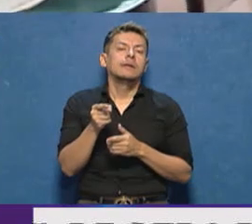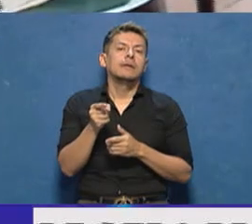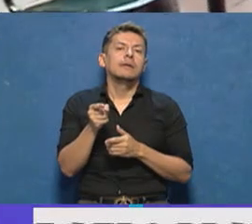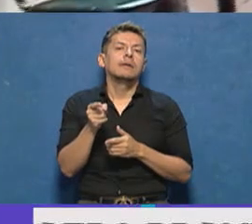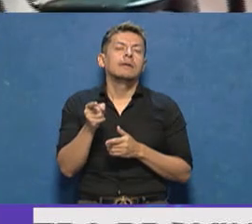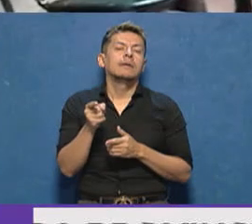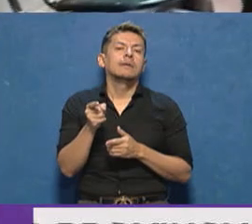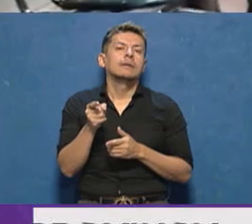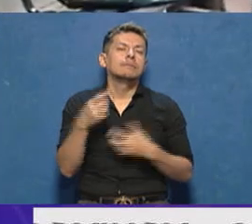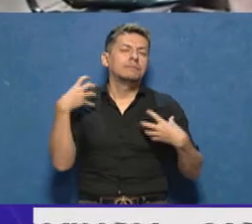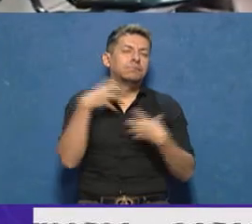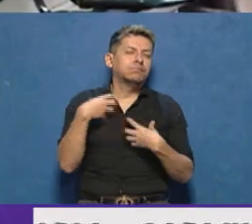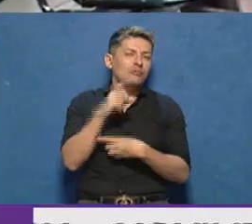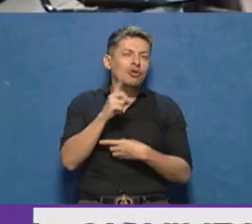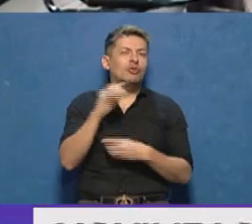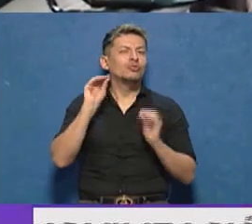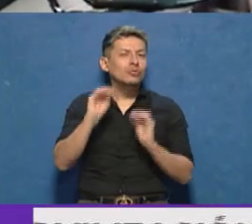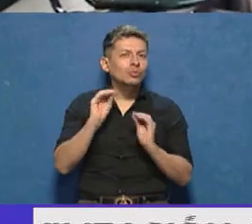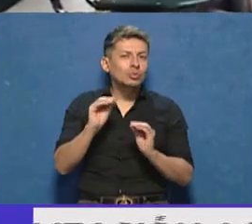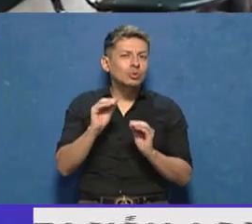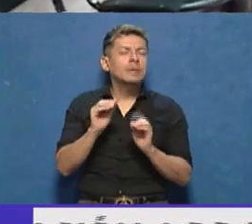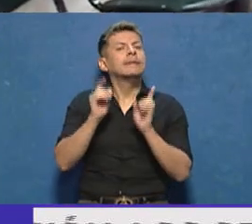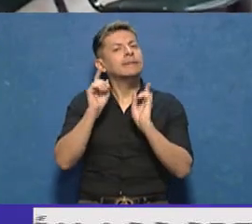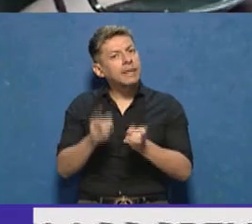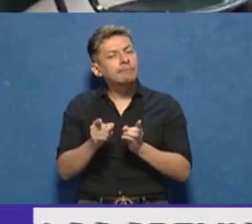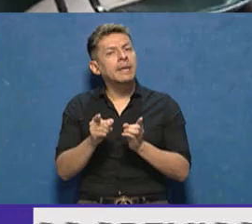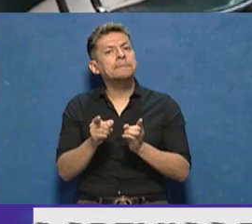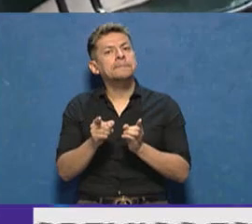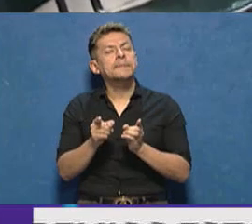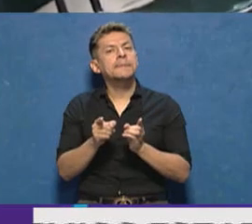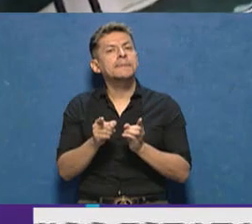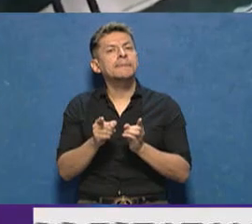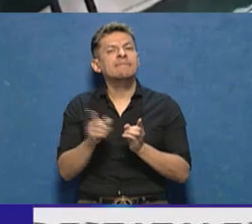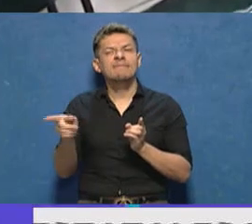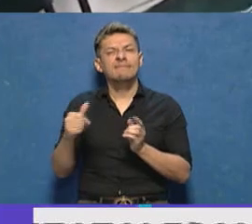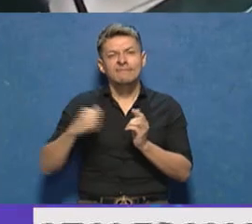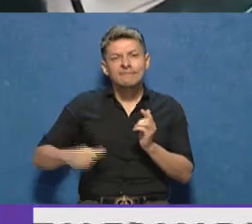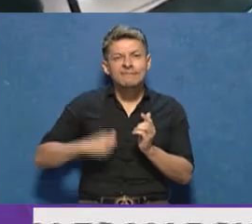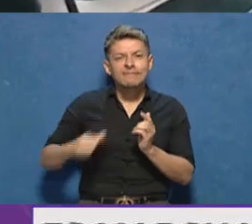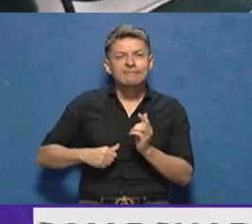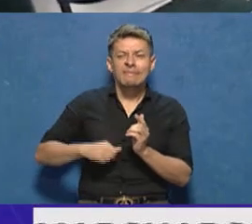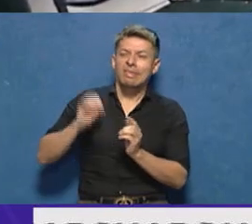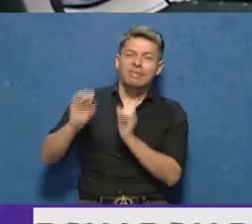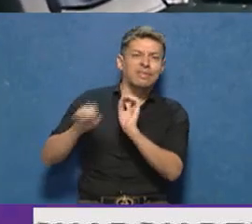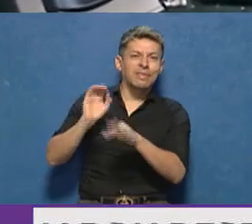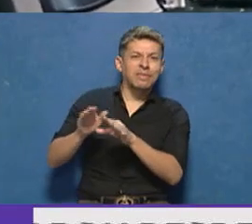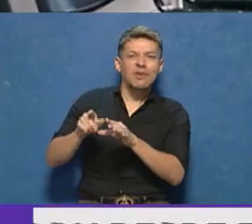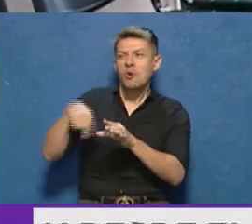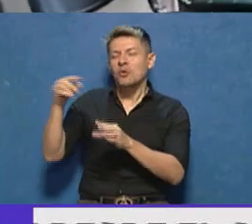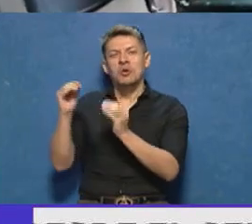la falta de higienización, como así también el manejo de excremento que ha hecho que muchos